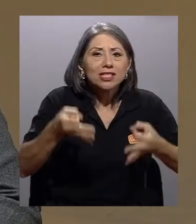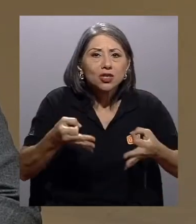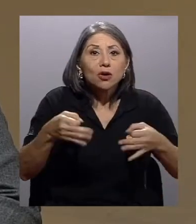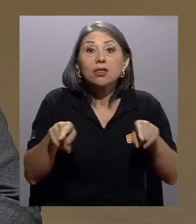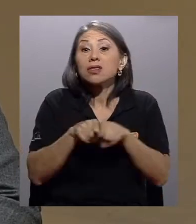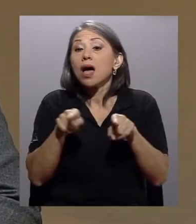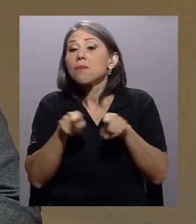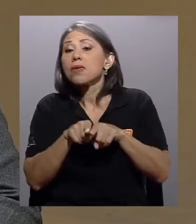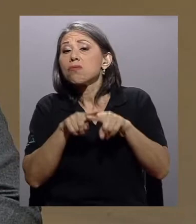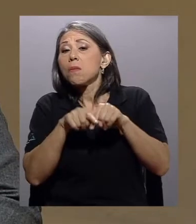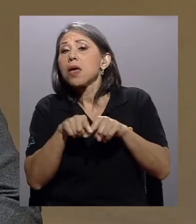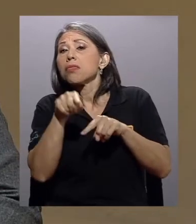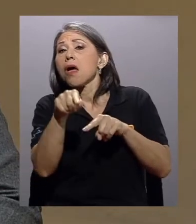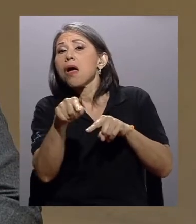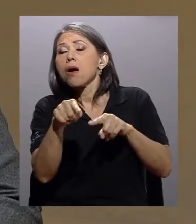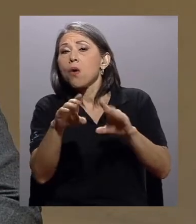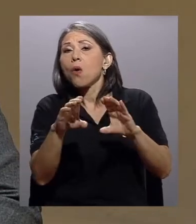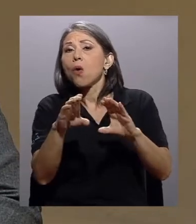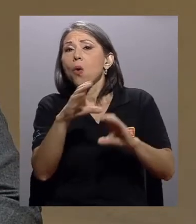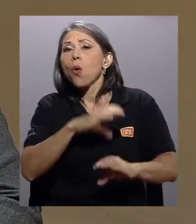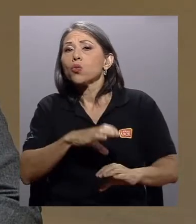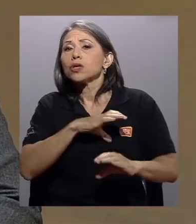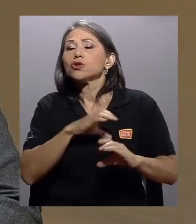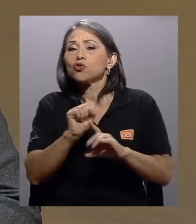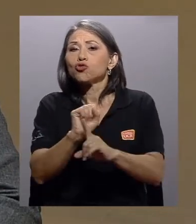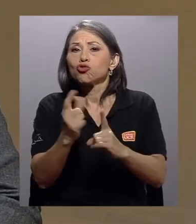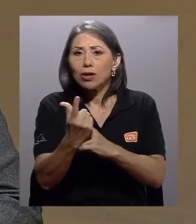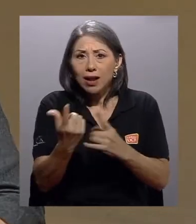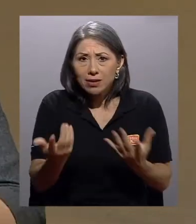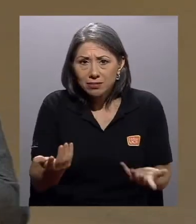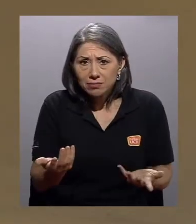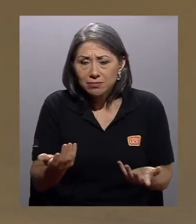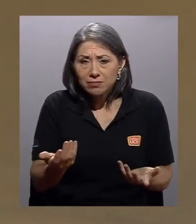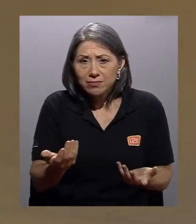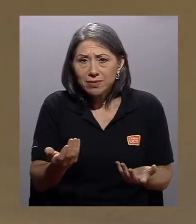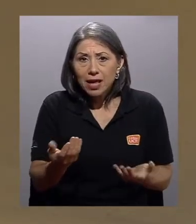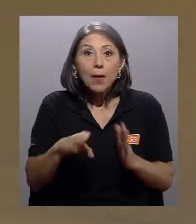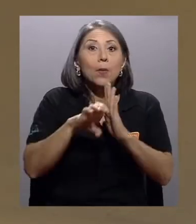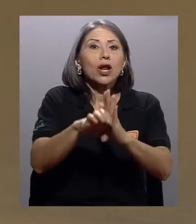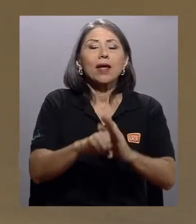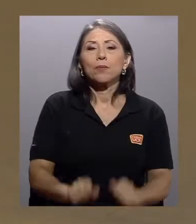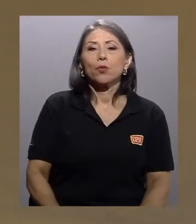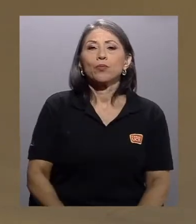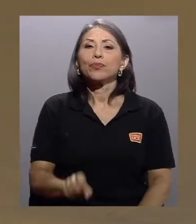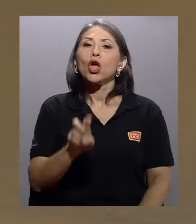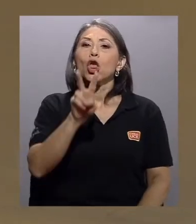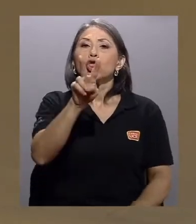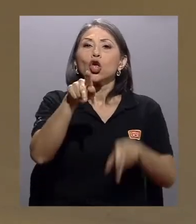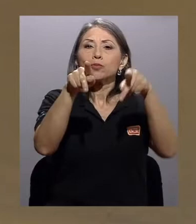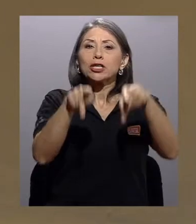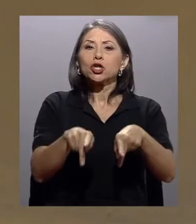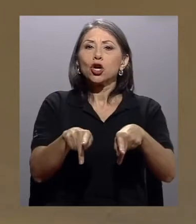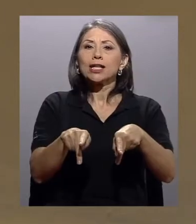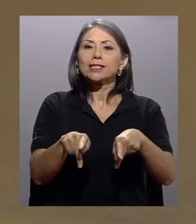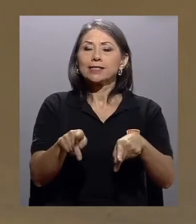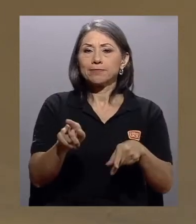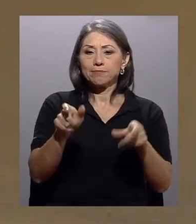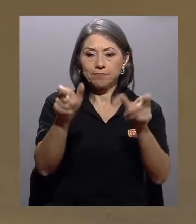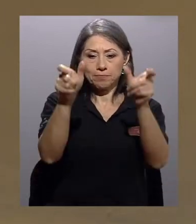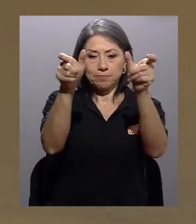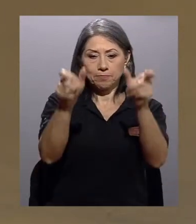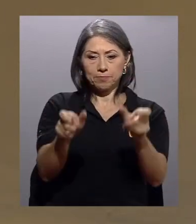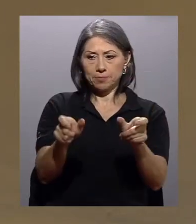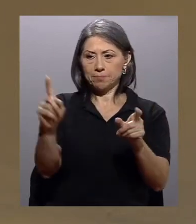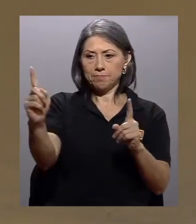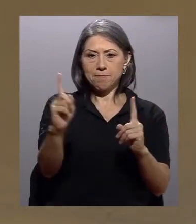decir, si existe o no algún valor, si hay dos personas en igualdad de